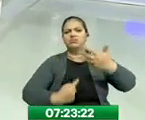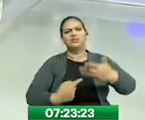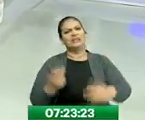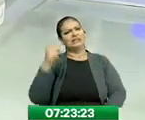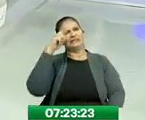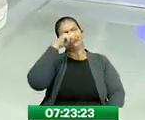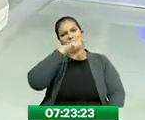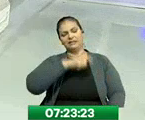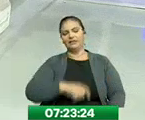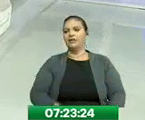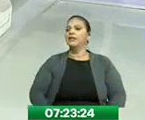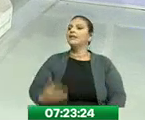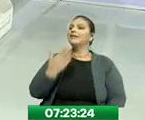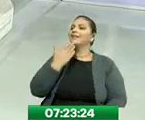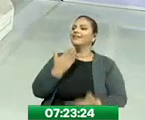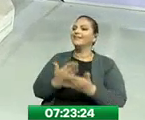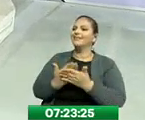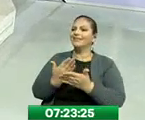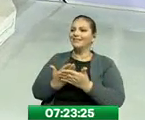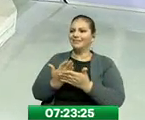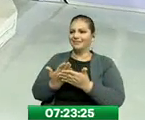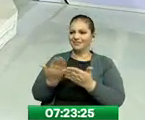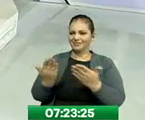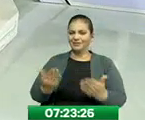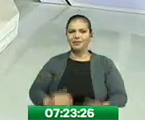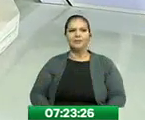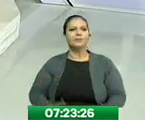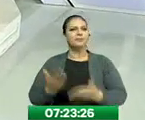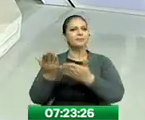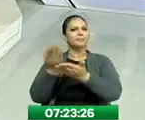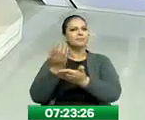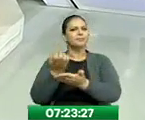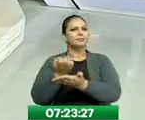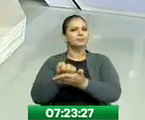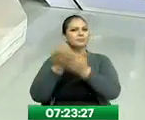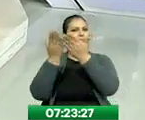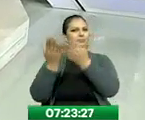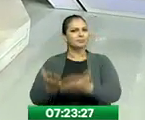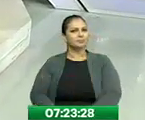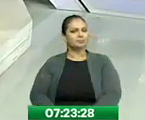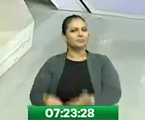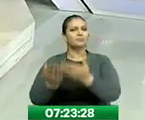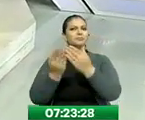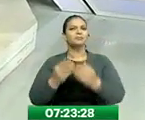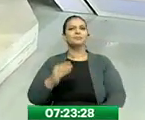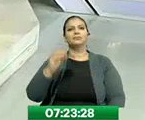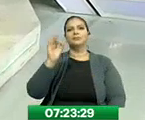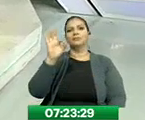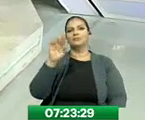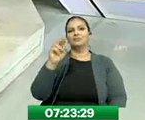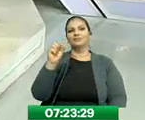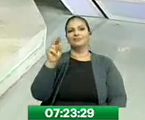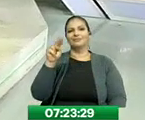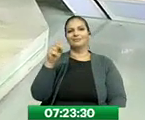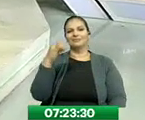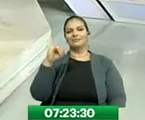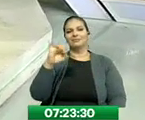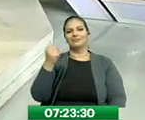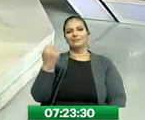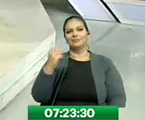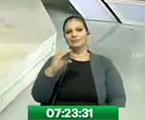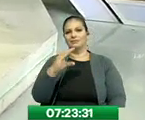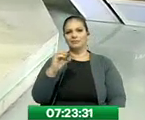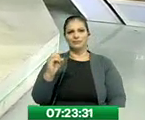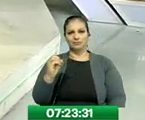importantes conceptos y criterios. Gracias. Amigos televidentes, hemos escuchado la intervención del economista Francisco Suet haciendo